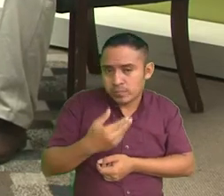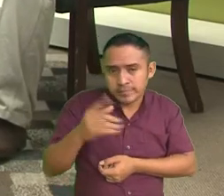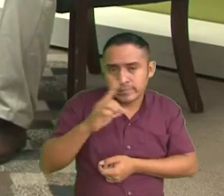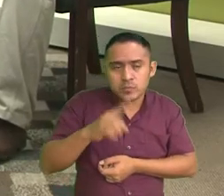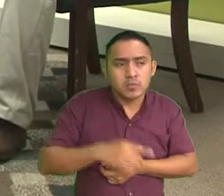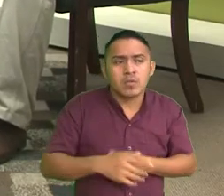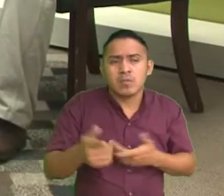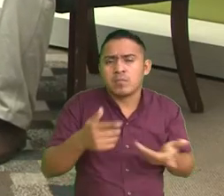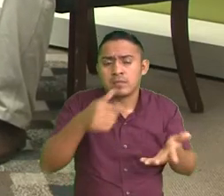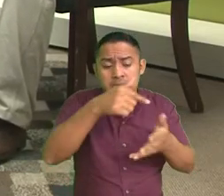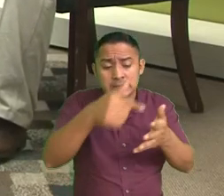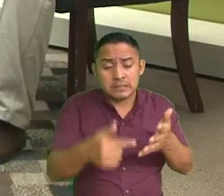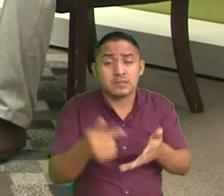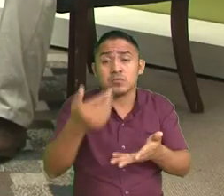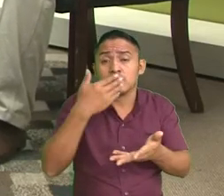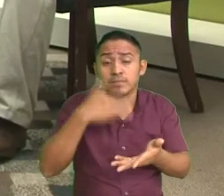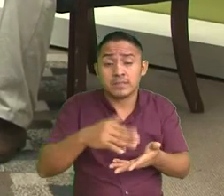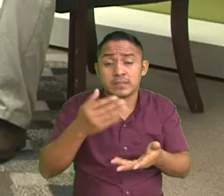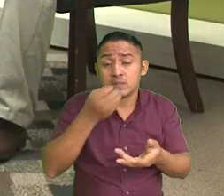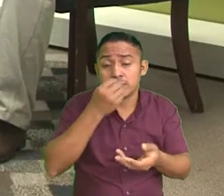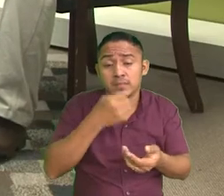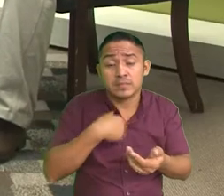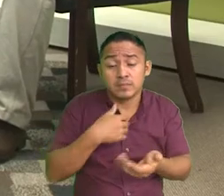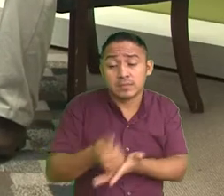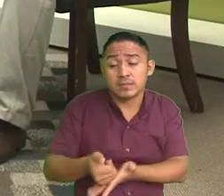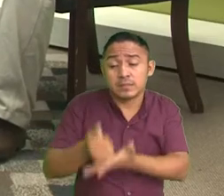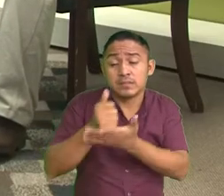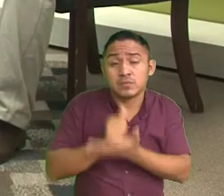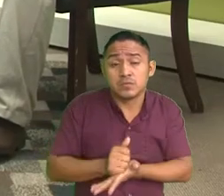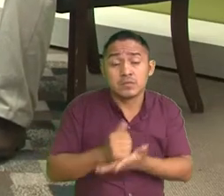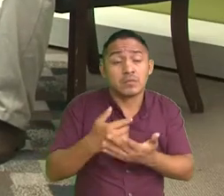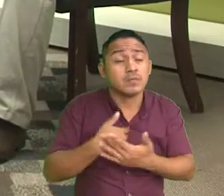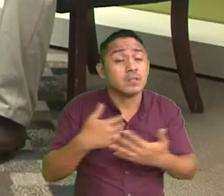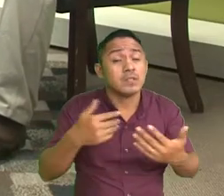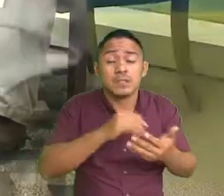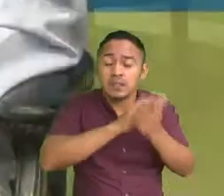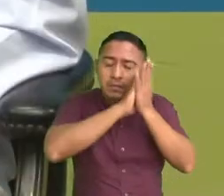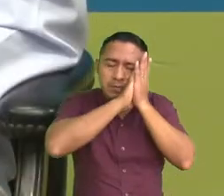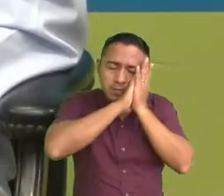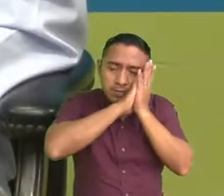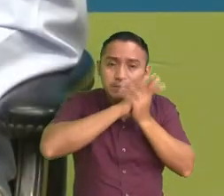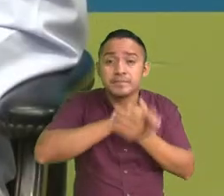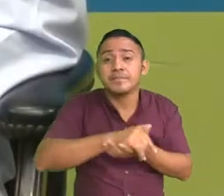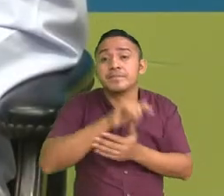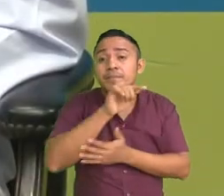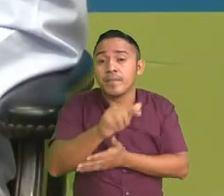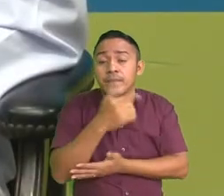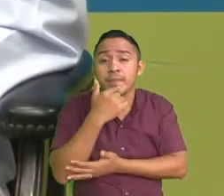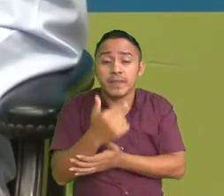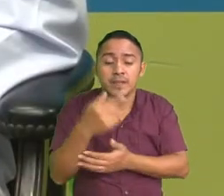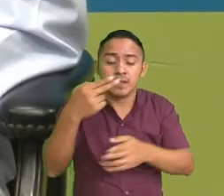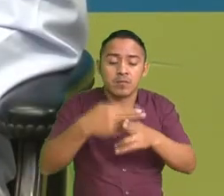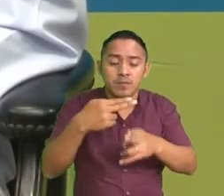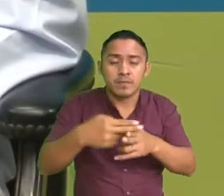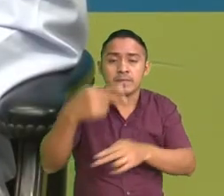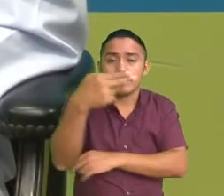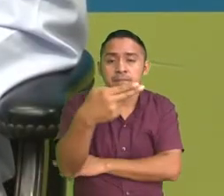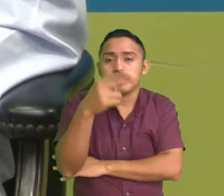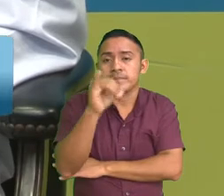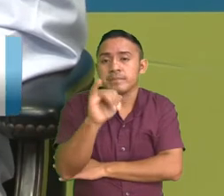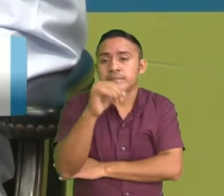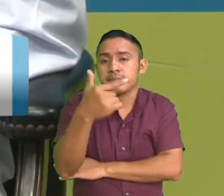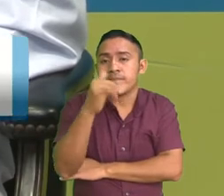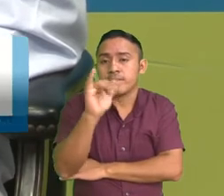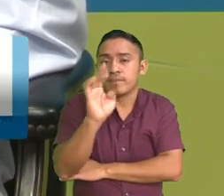¿Cómo también influye la mala alimentación en la higiene del sueño? Es que, ahora que mencionas higiene del sueño, ese es uno